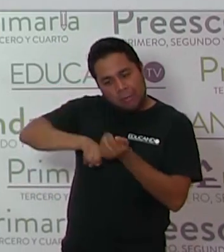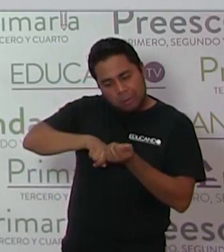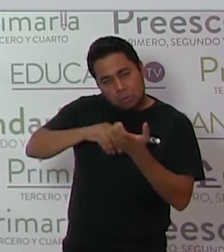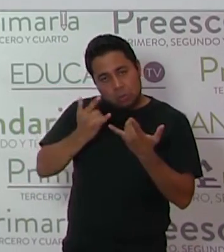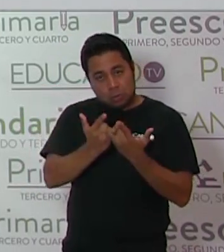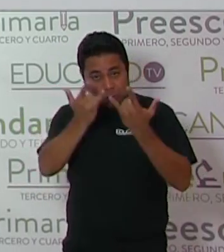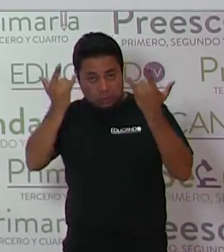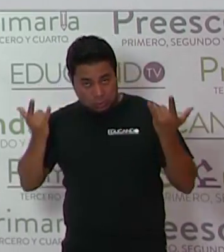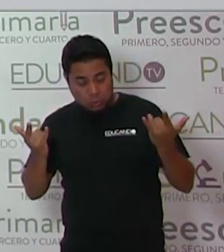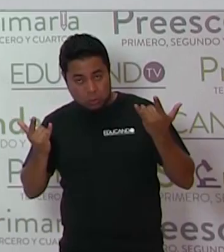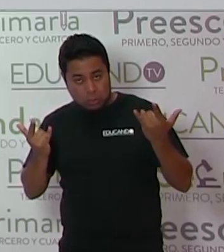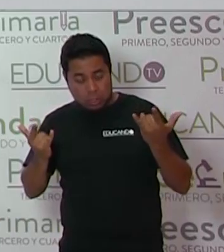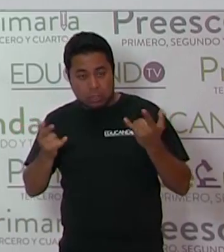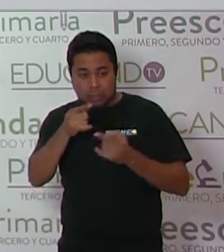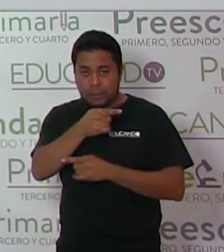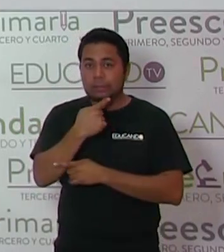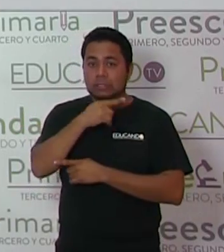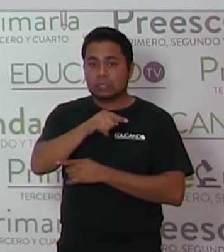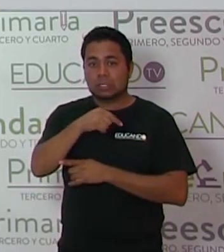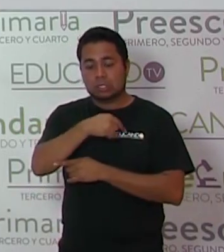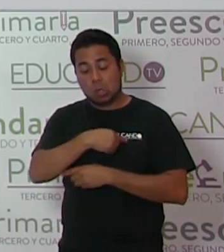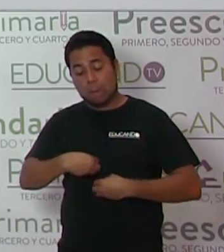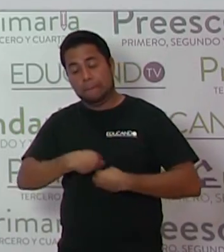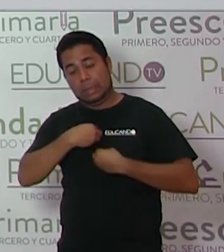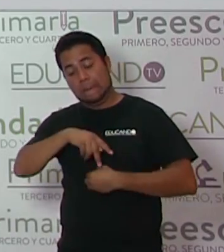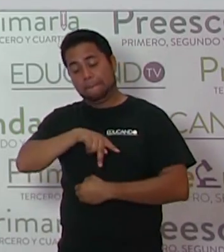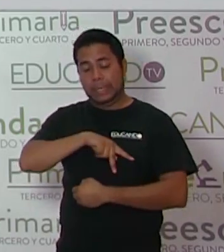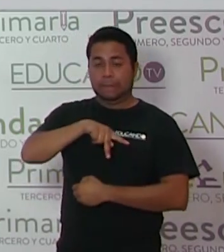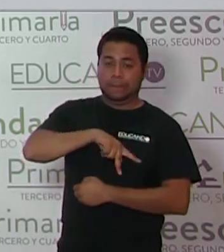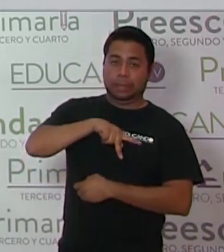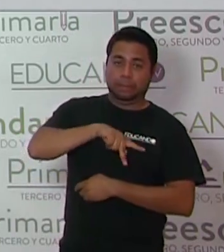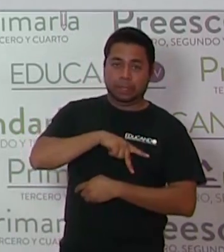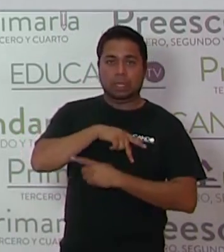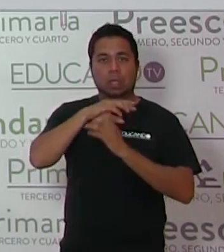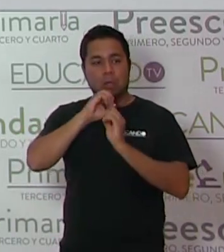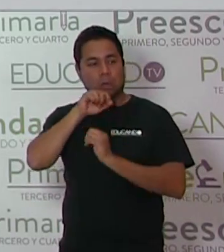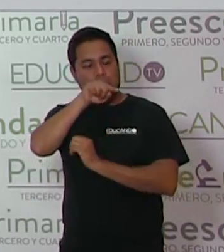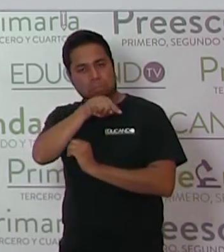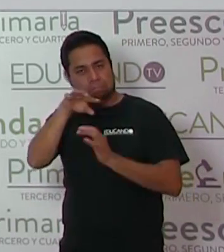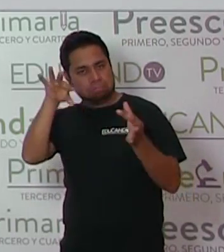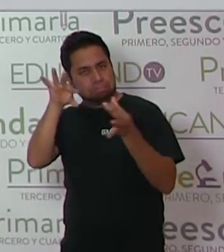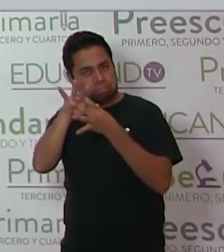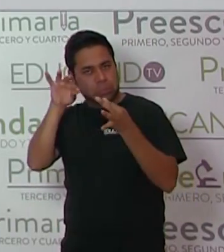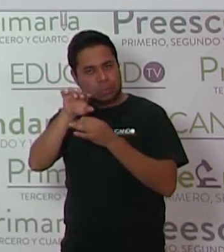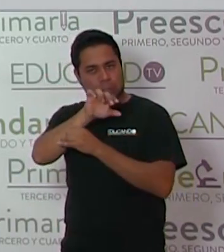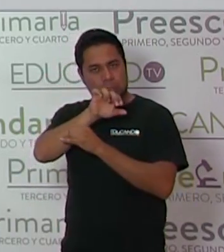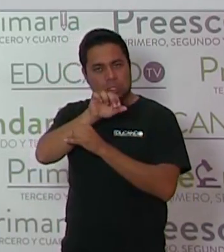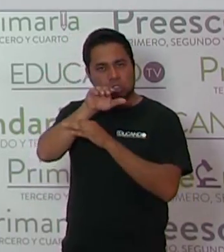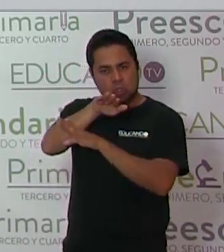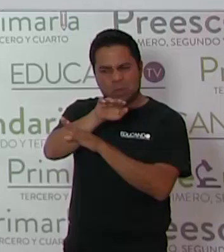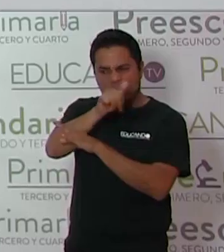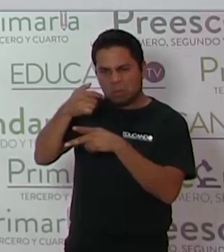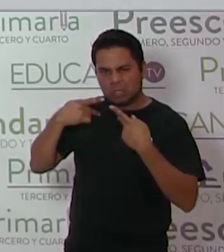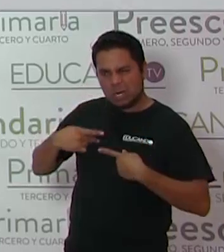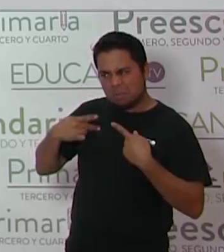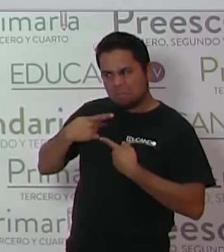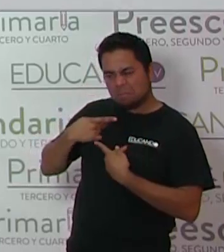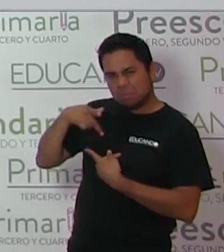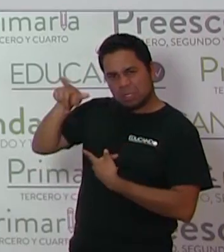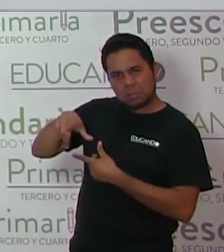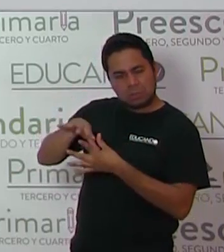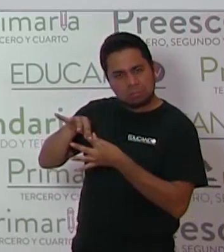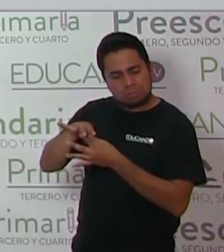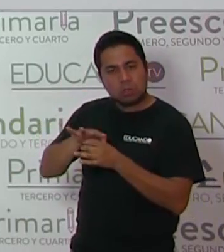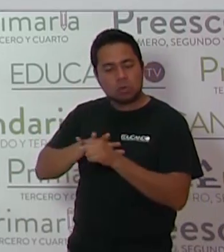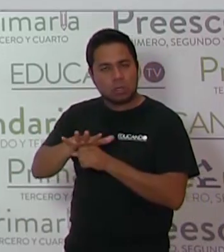dentro de la historia, está hablando de su propia vida o está hablando de alguien más, es decir, está fuera